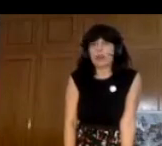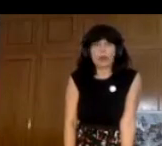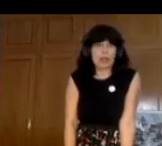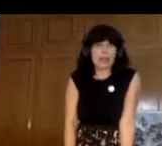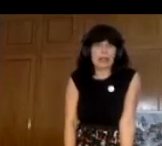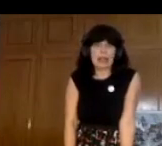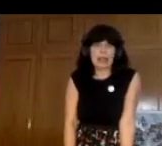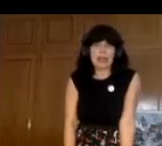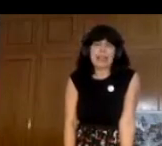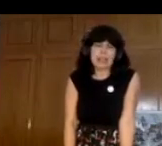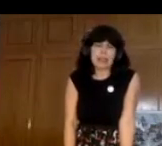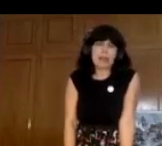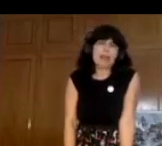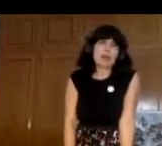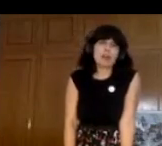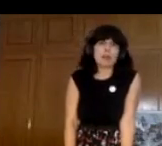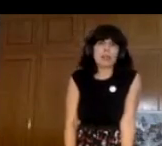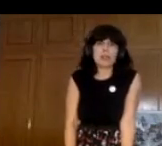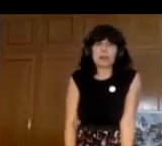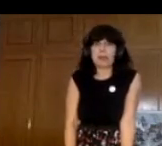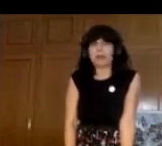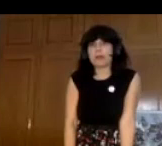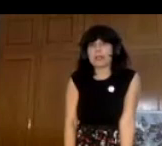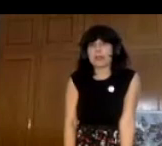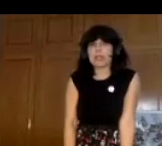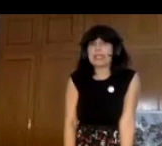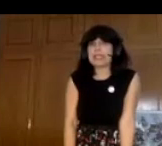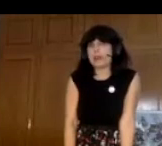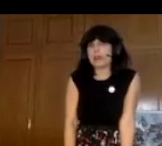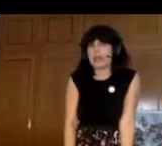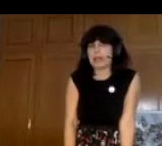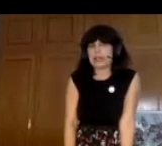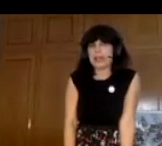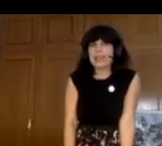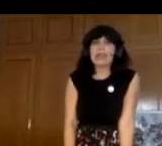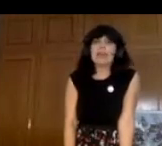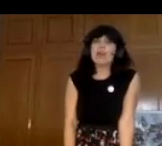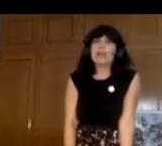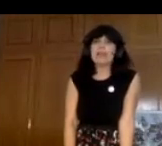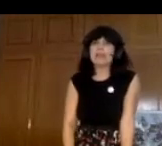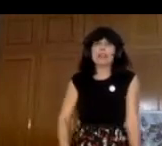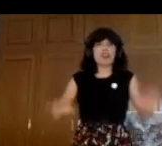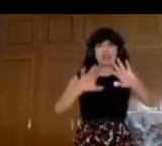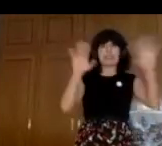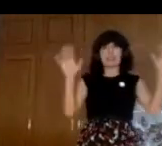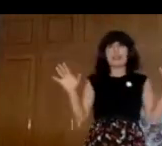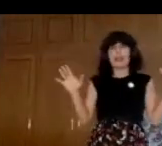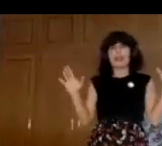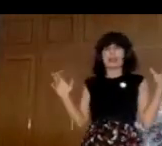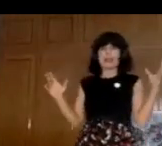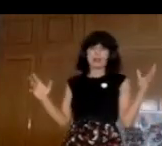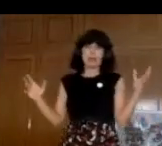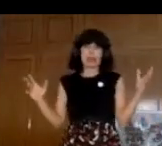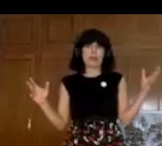todo el mundo que la quiera leer. Y es replicada por los medios primero estadounidenses y luego mundiales. Y cambian completamente todo lo que es la historia de la guerra